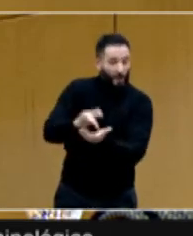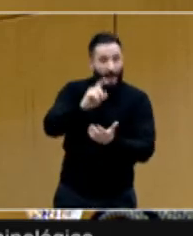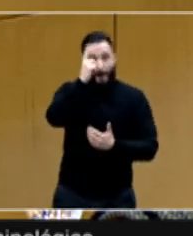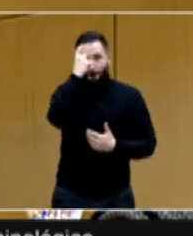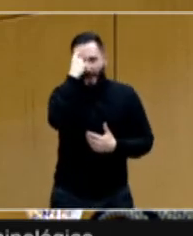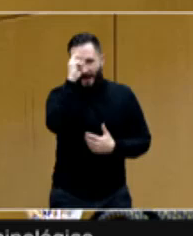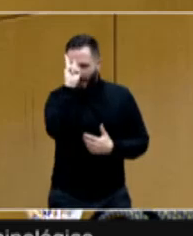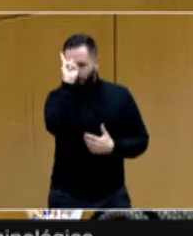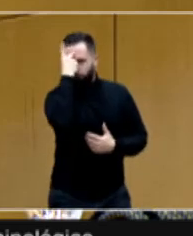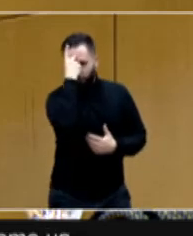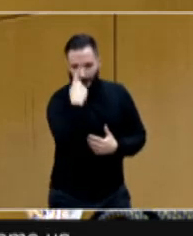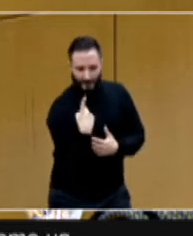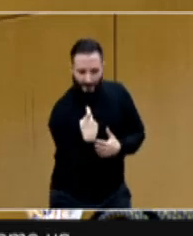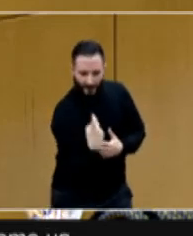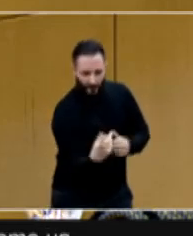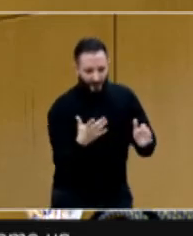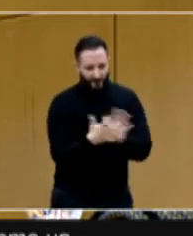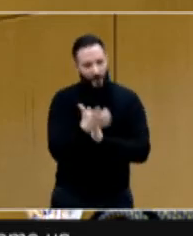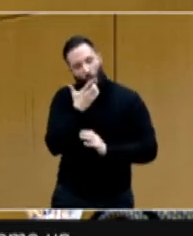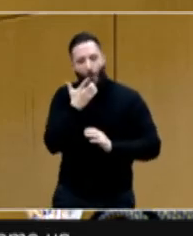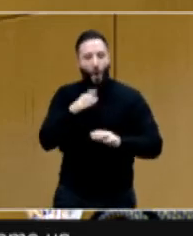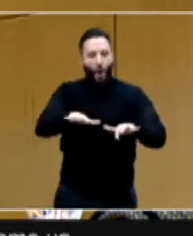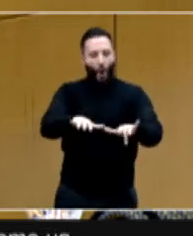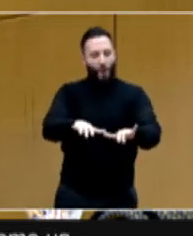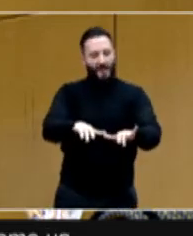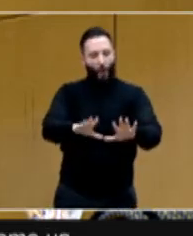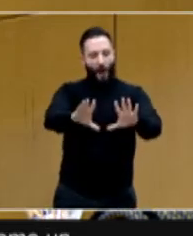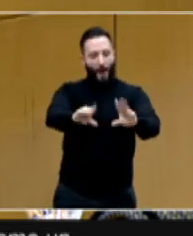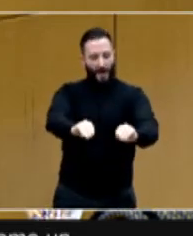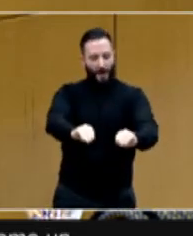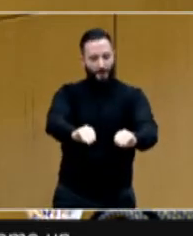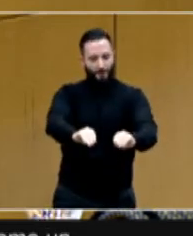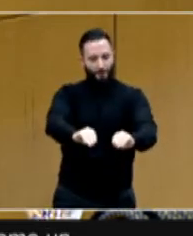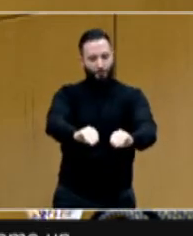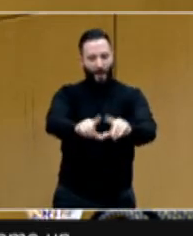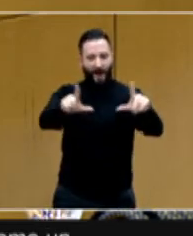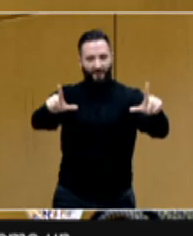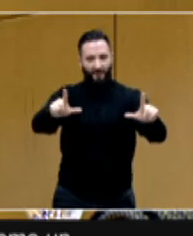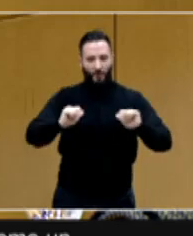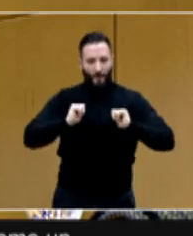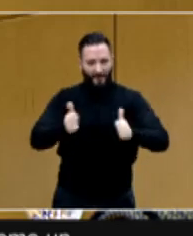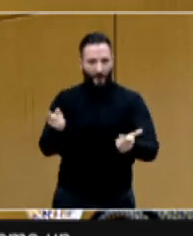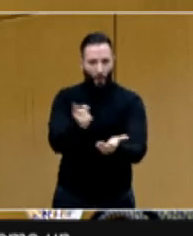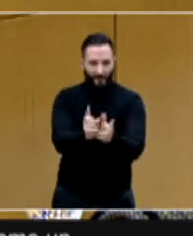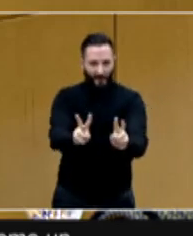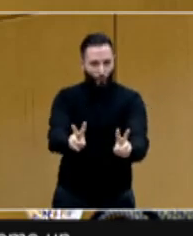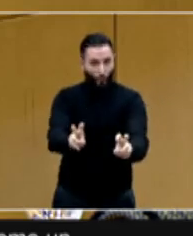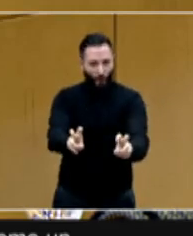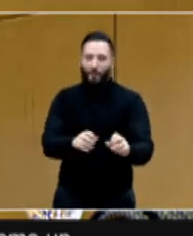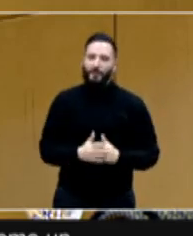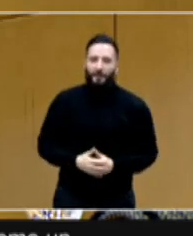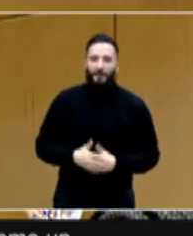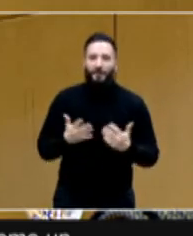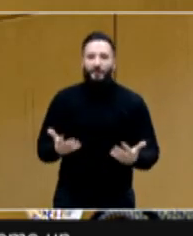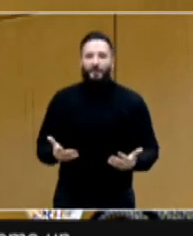es como si hiciéramos un reset en nuestro ordenador tenemos que cambiar y empezar y ya saben ustedes por lo menos los que estamos con la Brenda